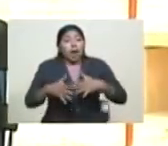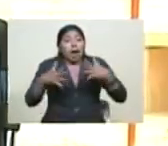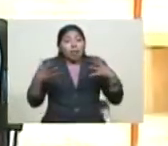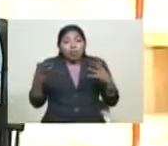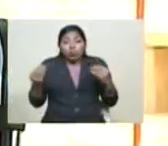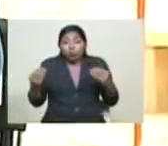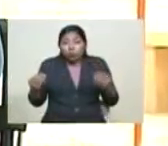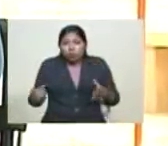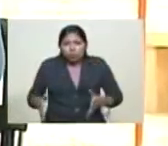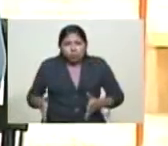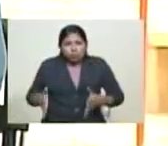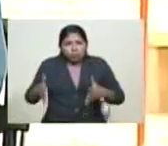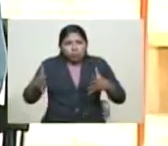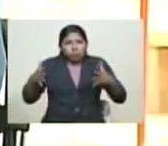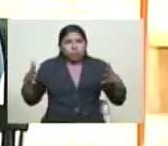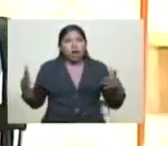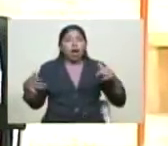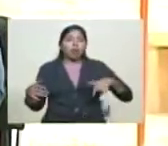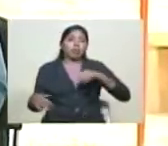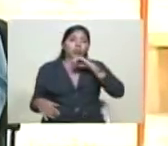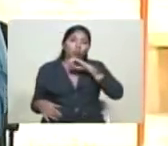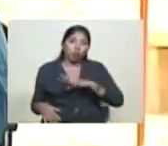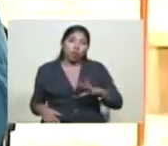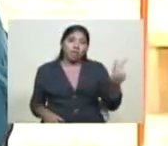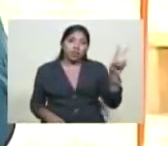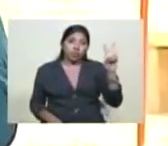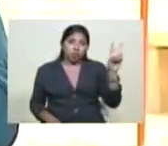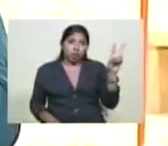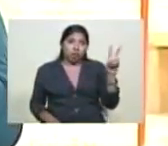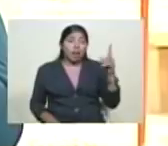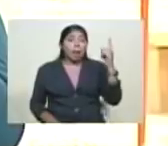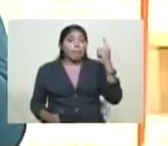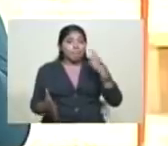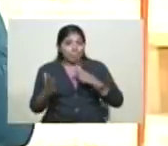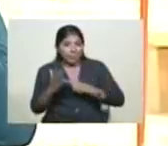de viviendas de la historia de Venezuela.